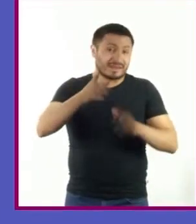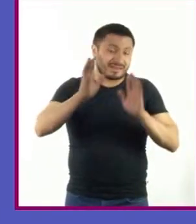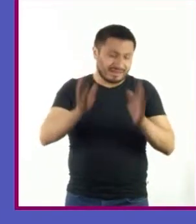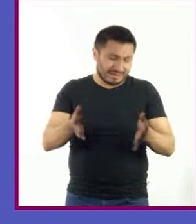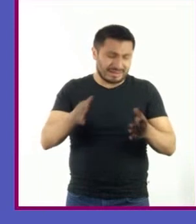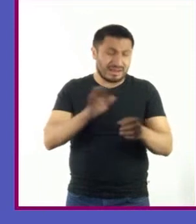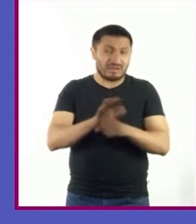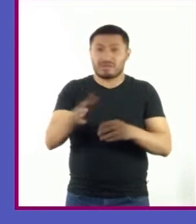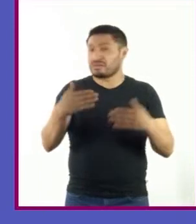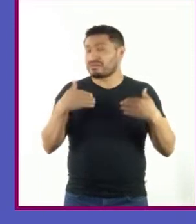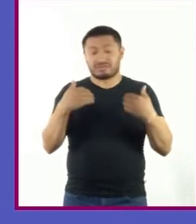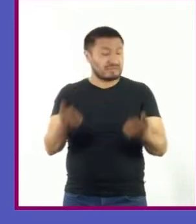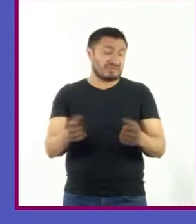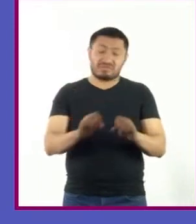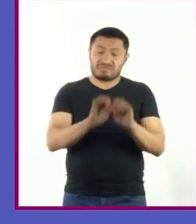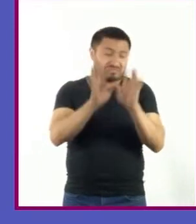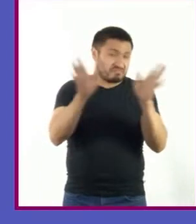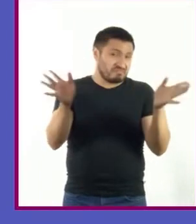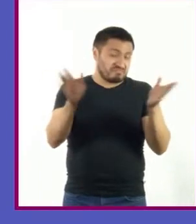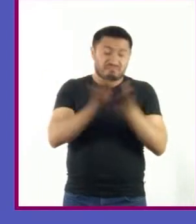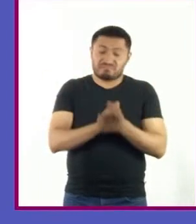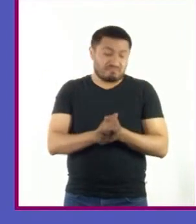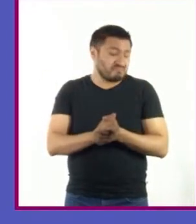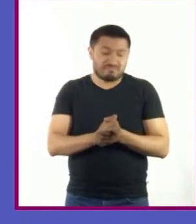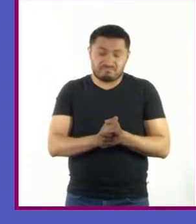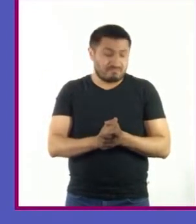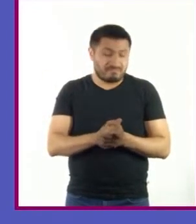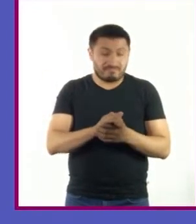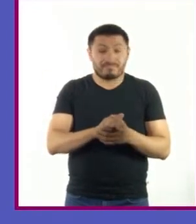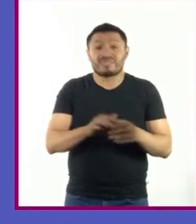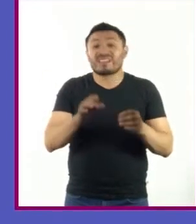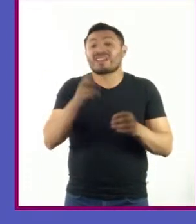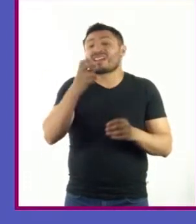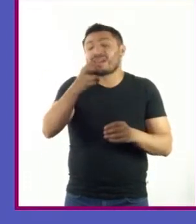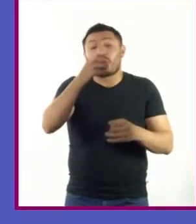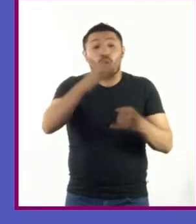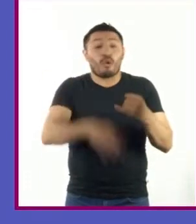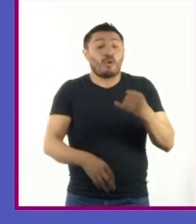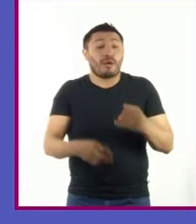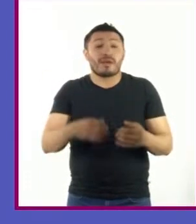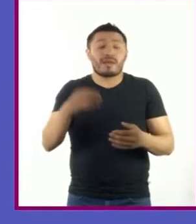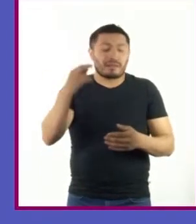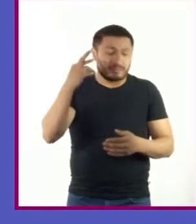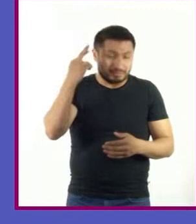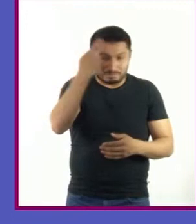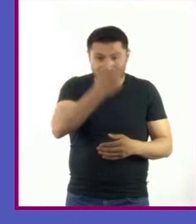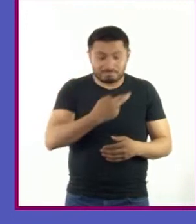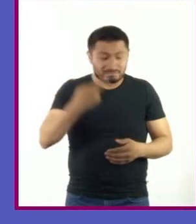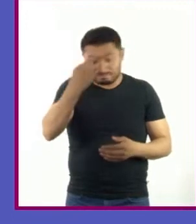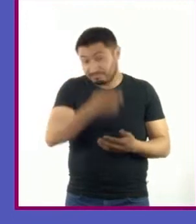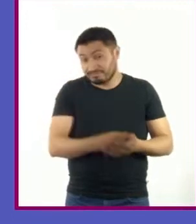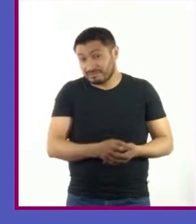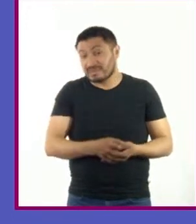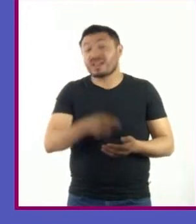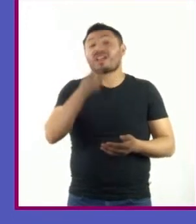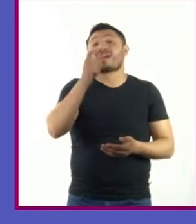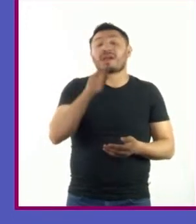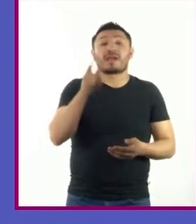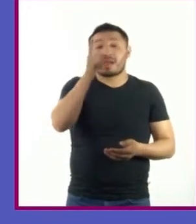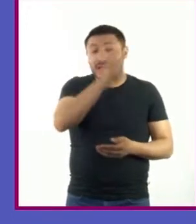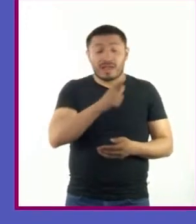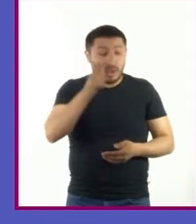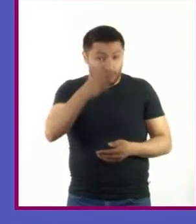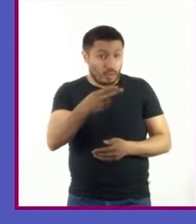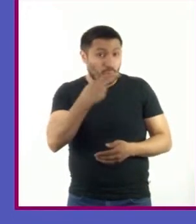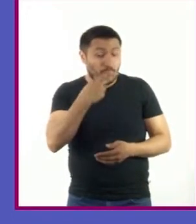los sujetos de las oraciones, lo cual nos lleva a esta última observación, que se refiere al lenguaje que